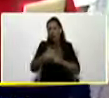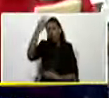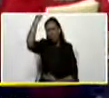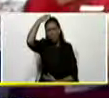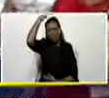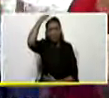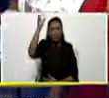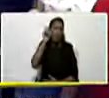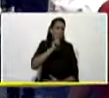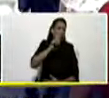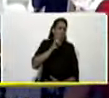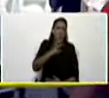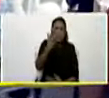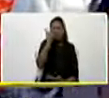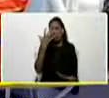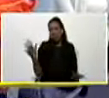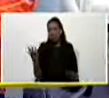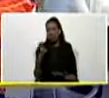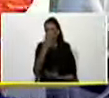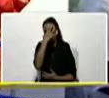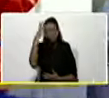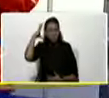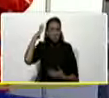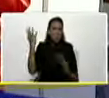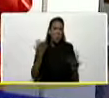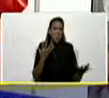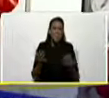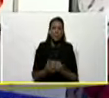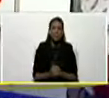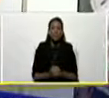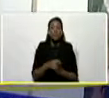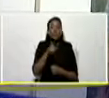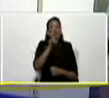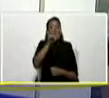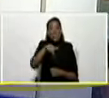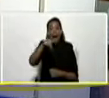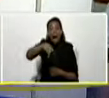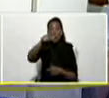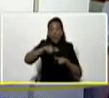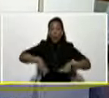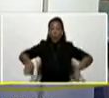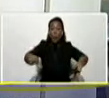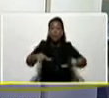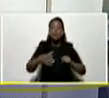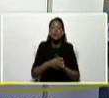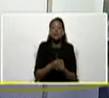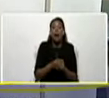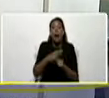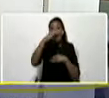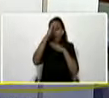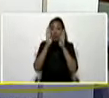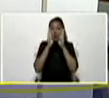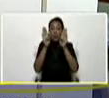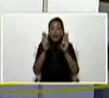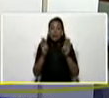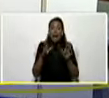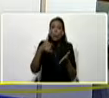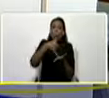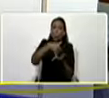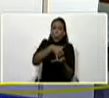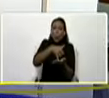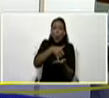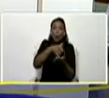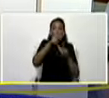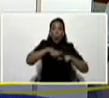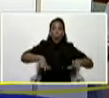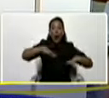no mientas. Fíjense también en Pacastillo, Estamos atendiendo la falla de borde grande